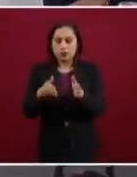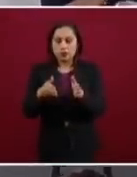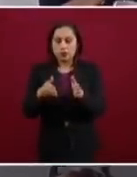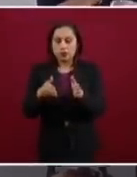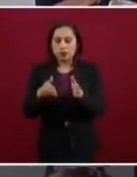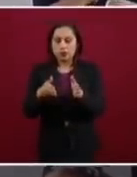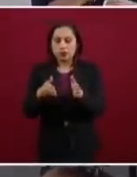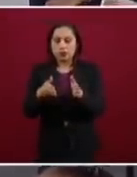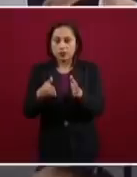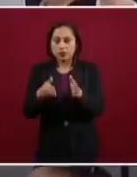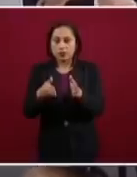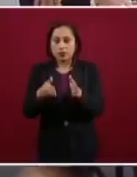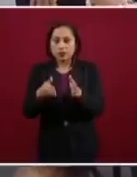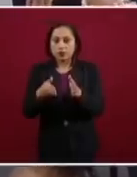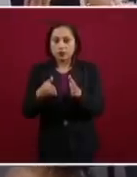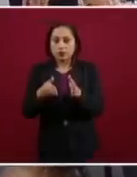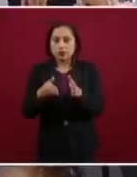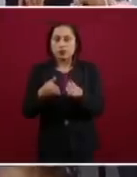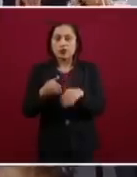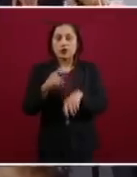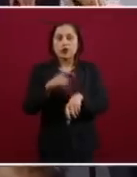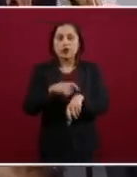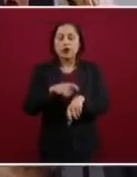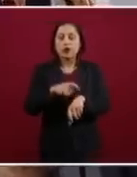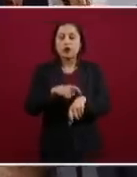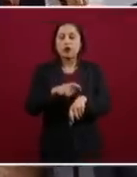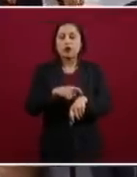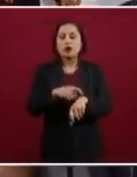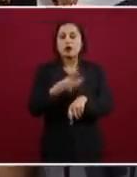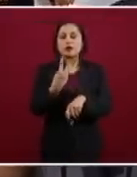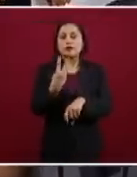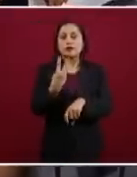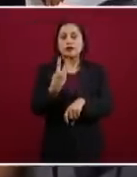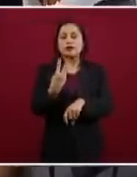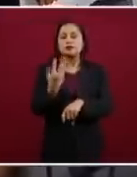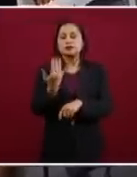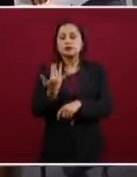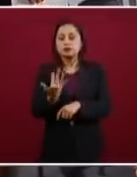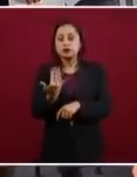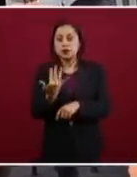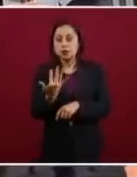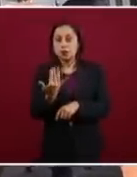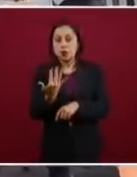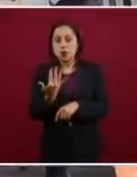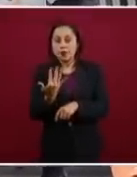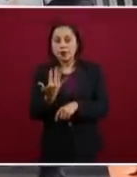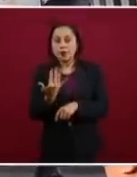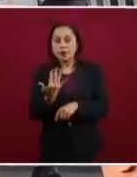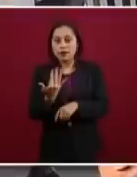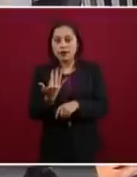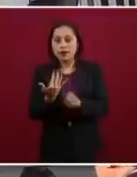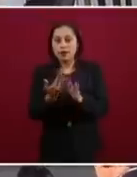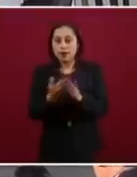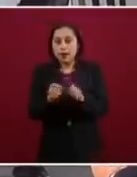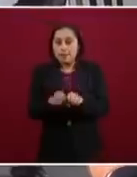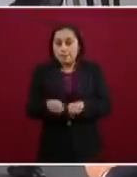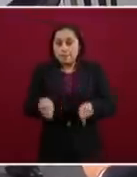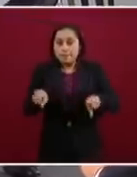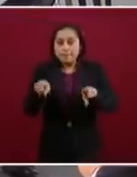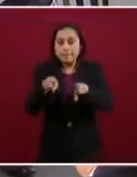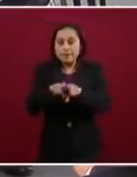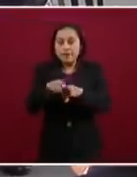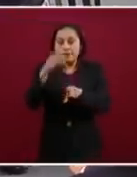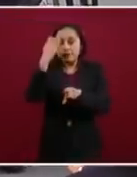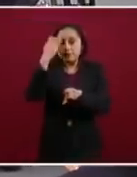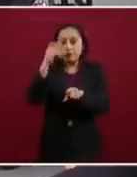de investigación a las 15 50 horas y a las 15 50 a la misma hora en